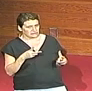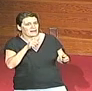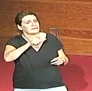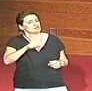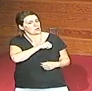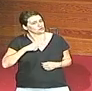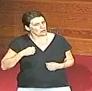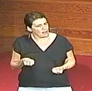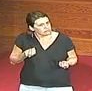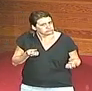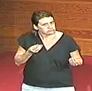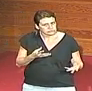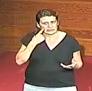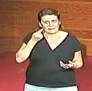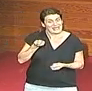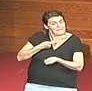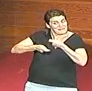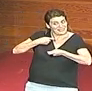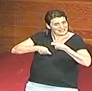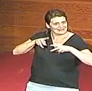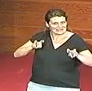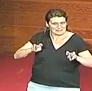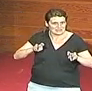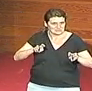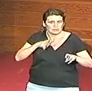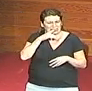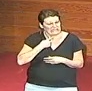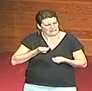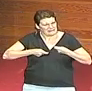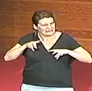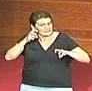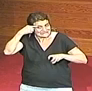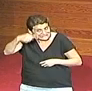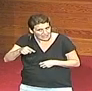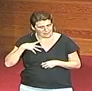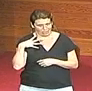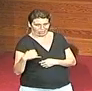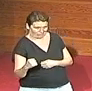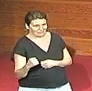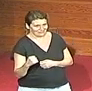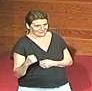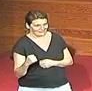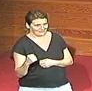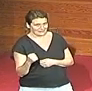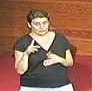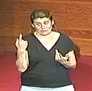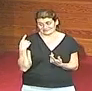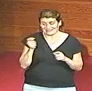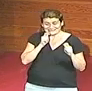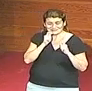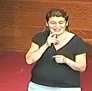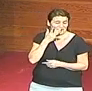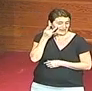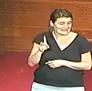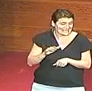que vende muchos de los temas que sabe que le van a comprar. Entonces, esto me lo decía una periodista francesa, muy buena amiga,